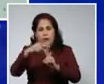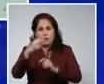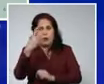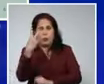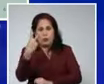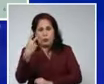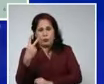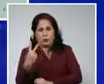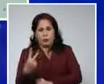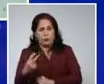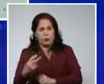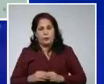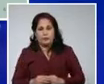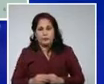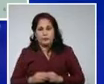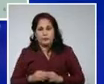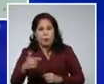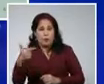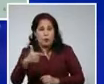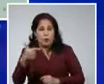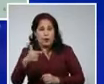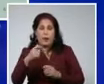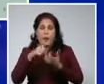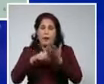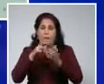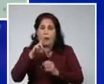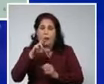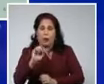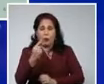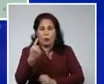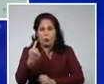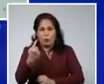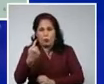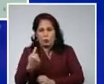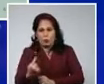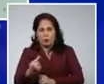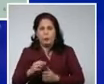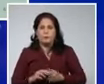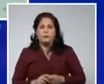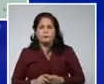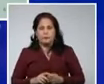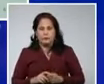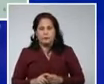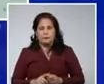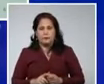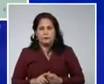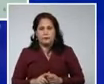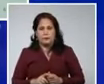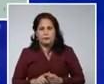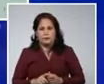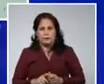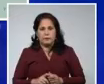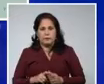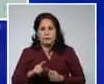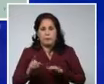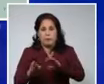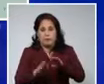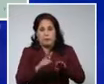uno, y en Jovellanos y Perico, un caso autóctono en cada uno. Cienfuegos,